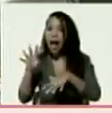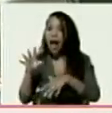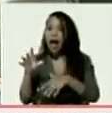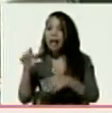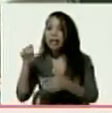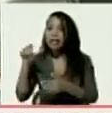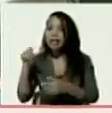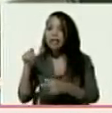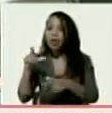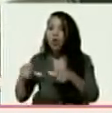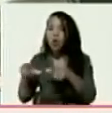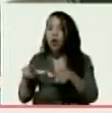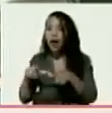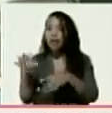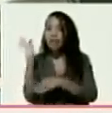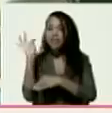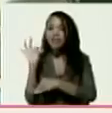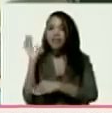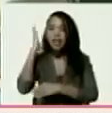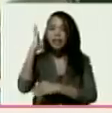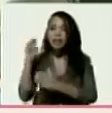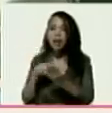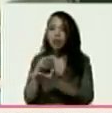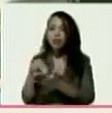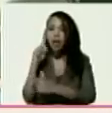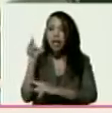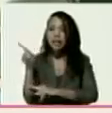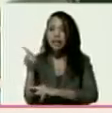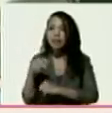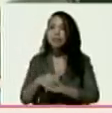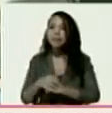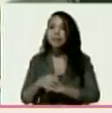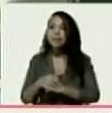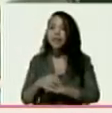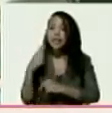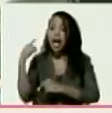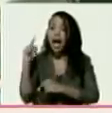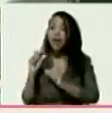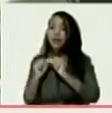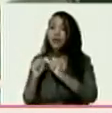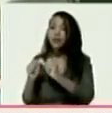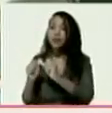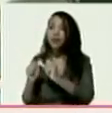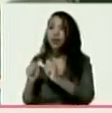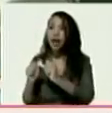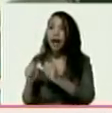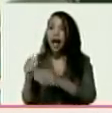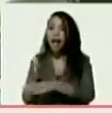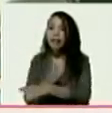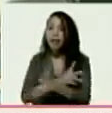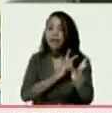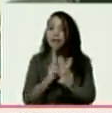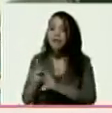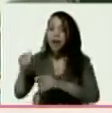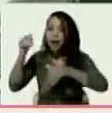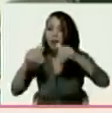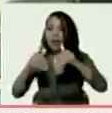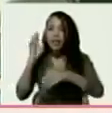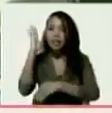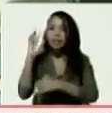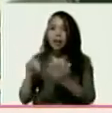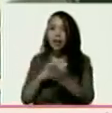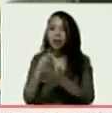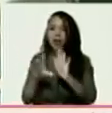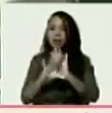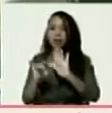del Palacio Federal Legislativo, y también saber si habrá continuidad ante el cronograma electoral de la Asamblea Nacional